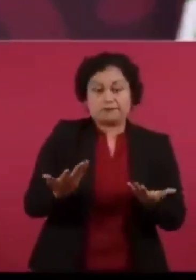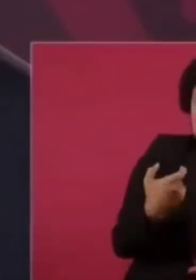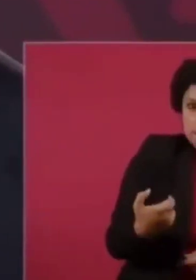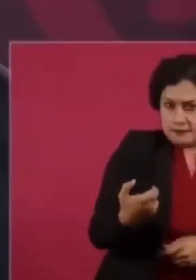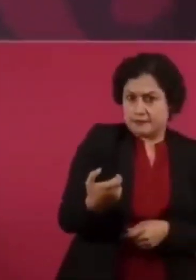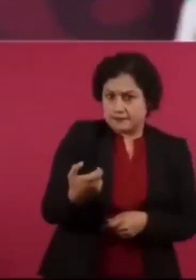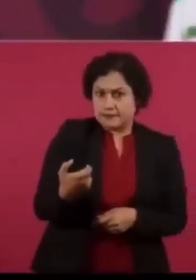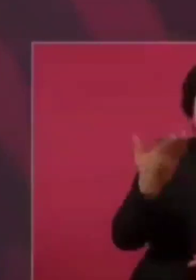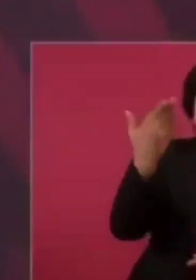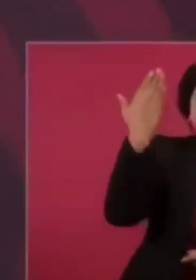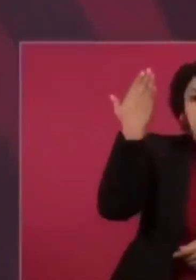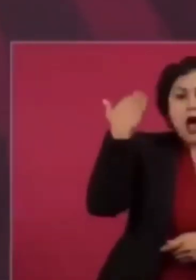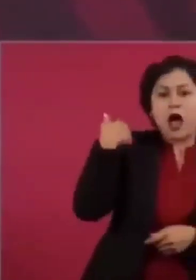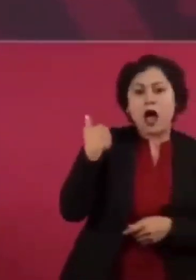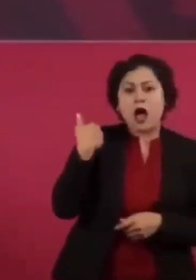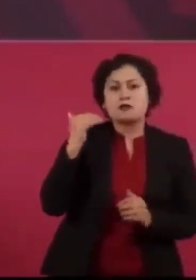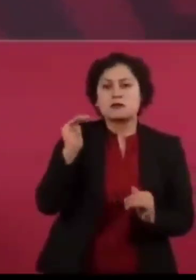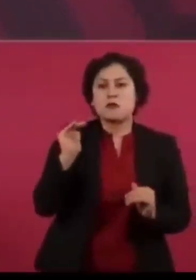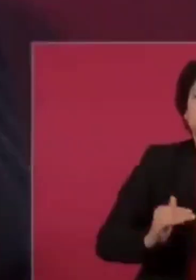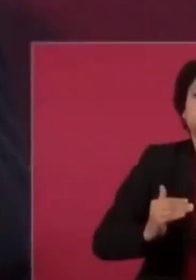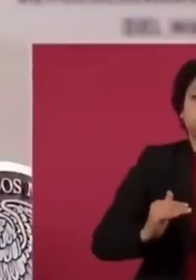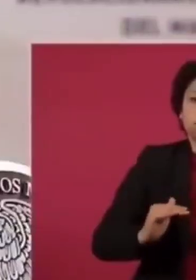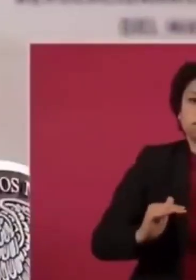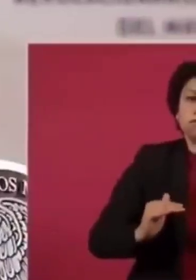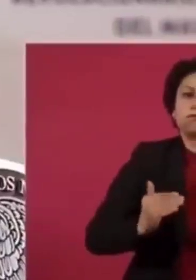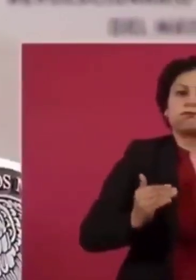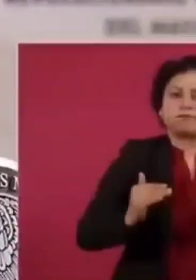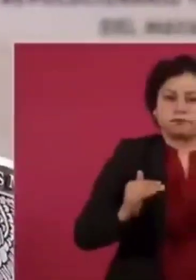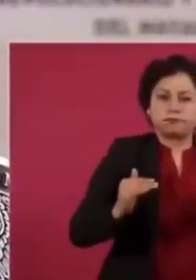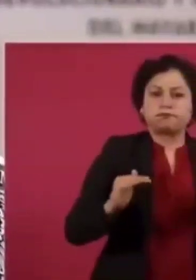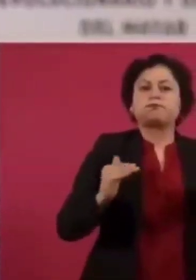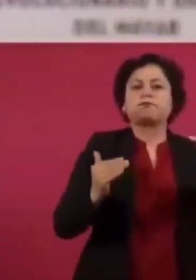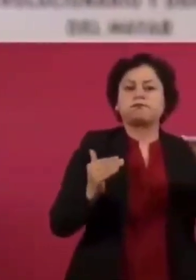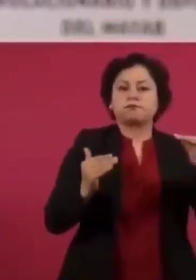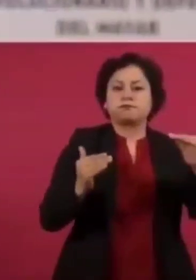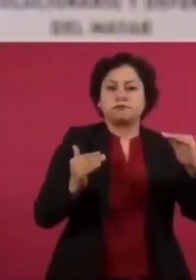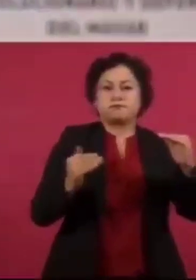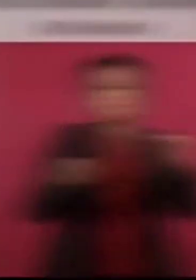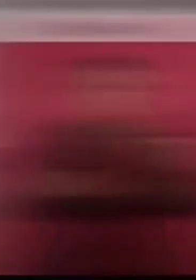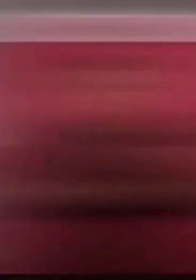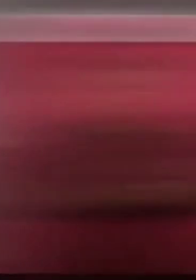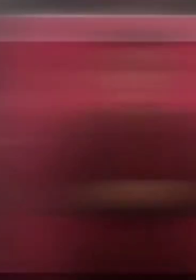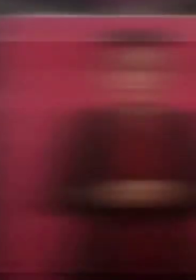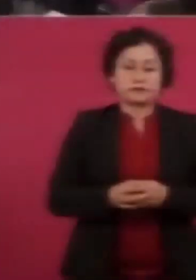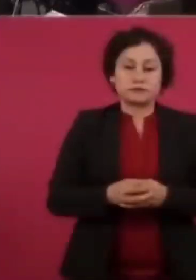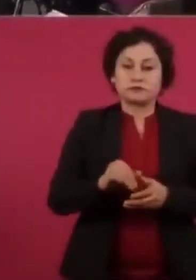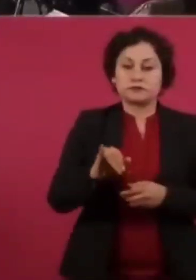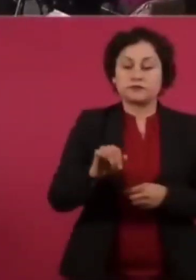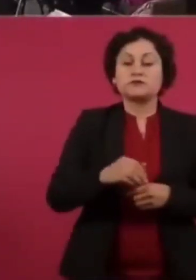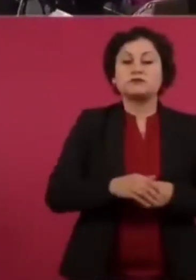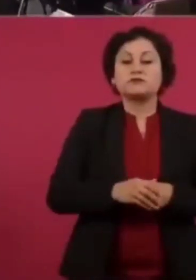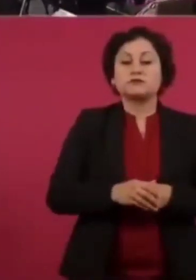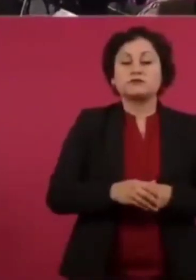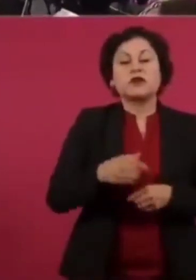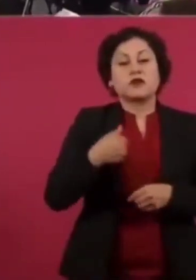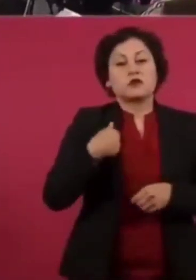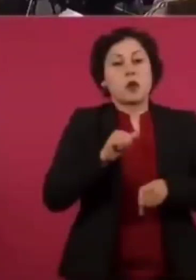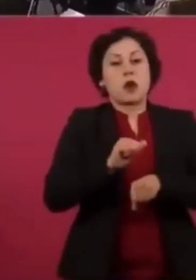devaluaba, ahora se ha fortalecido como no sucedía en décadas. De Argentina, ¿cómo